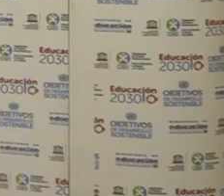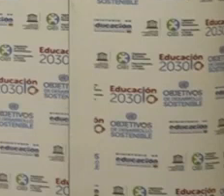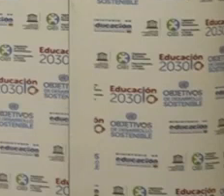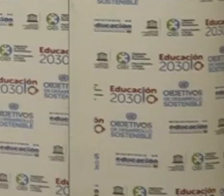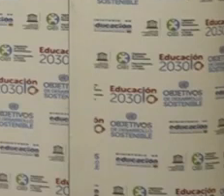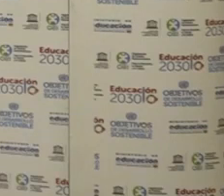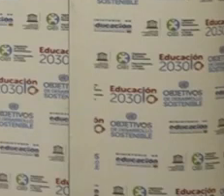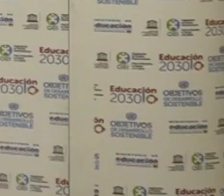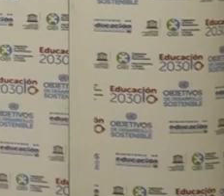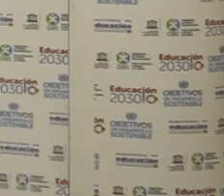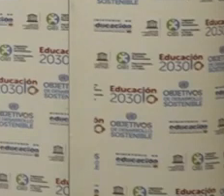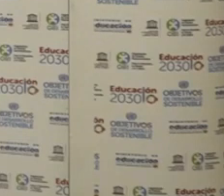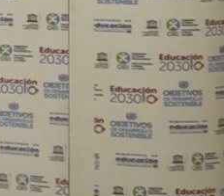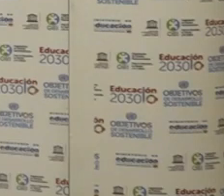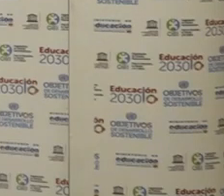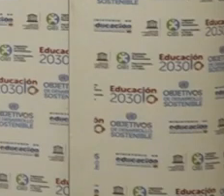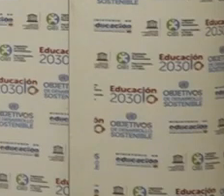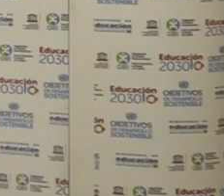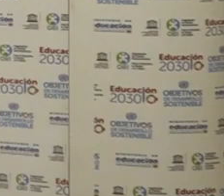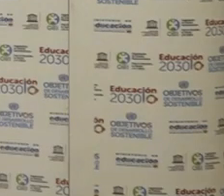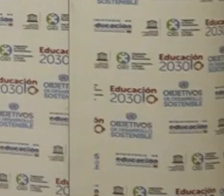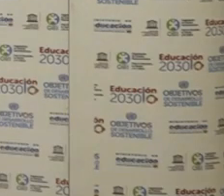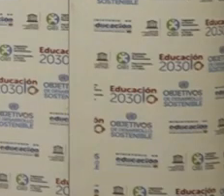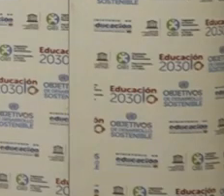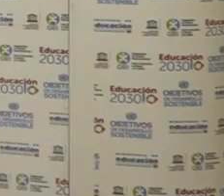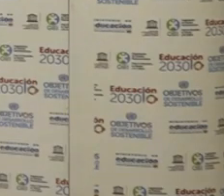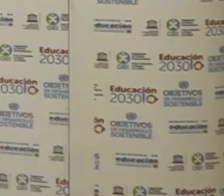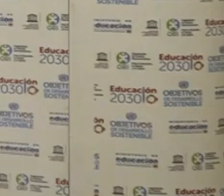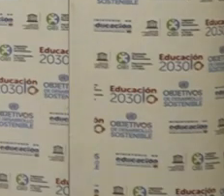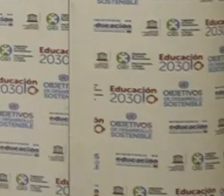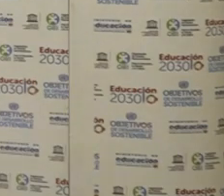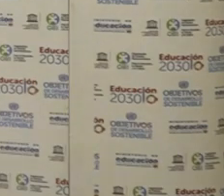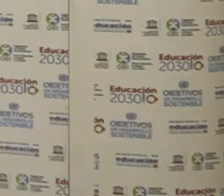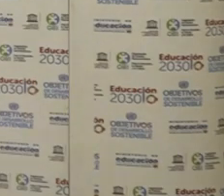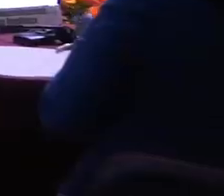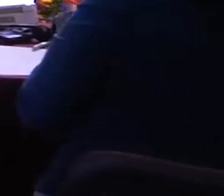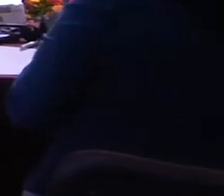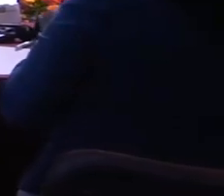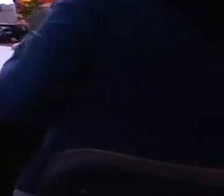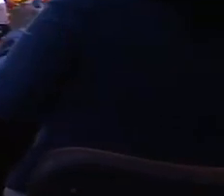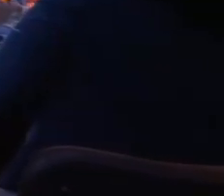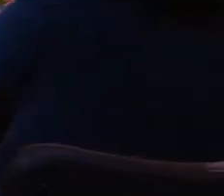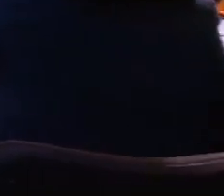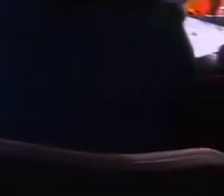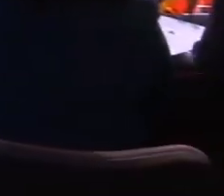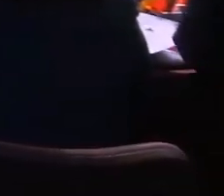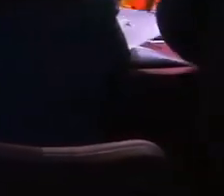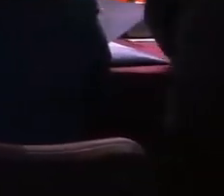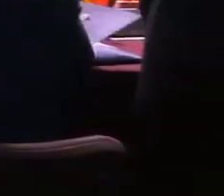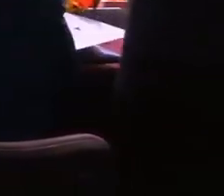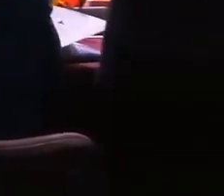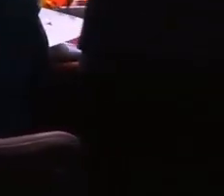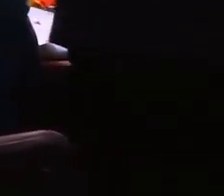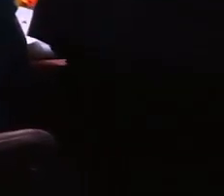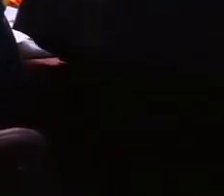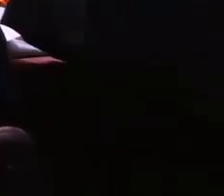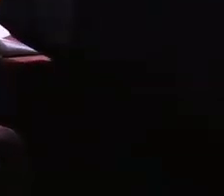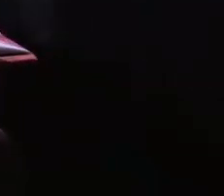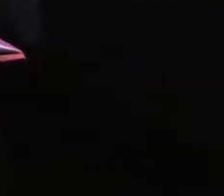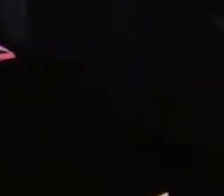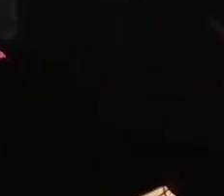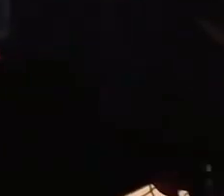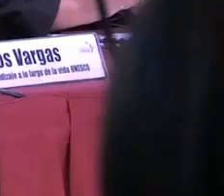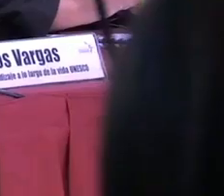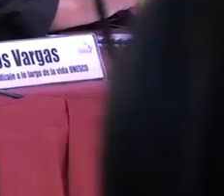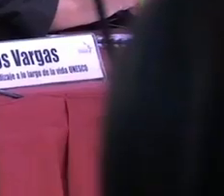interno, innegablemente es un desafío muy fuerte. Es la primera reunión de ministros que hacemos en el ámbito educativo y que debe